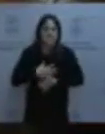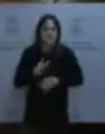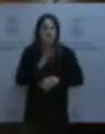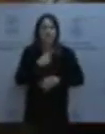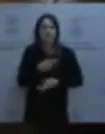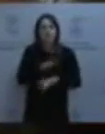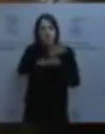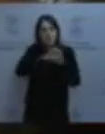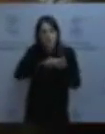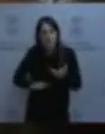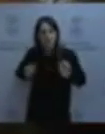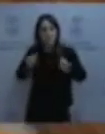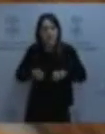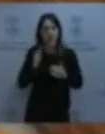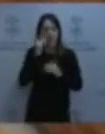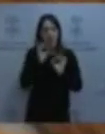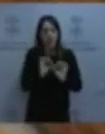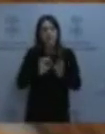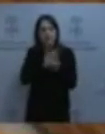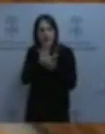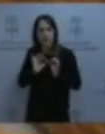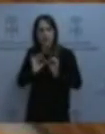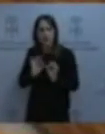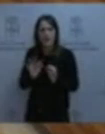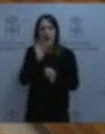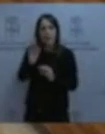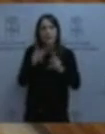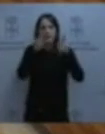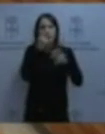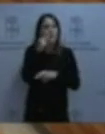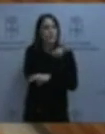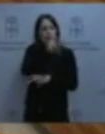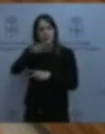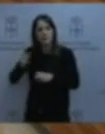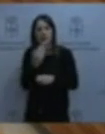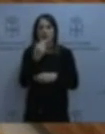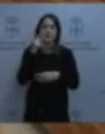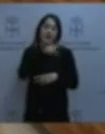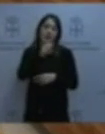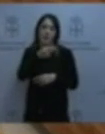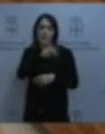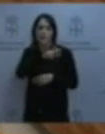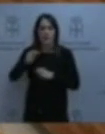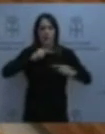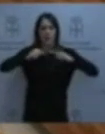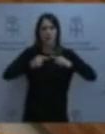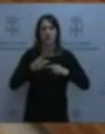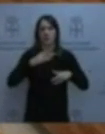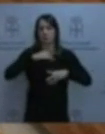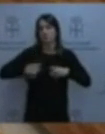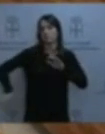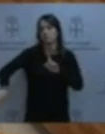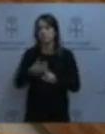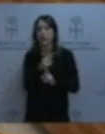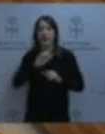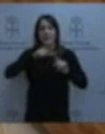este caso, sobre el desahucio, y a intentar poner cara a quién era la gente de Cajastur Liberbank que estaba tomando esas decisiones que estaban afectando a la ciudadanía.